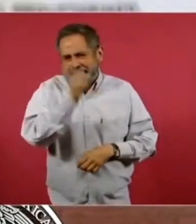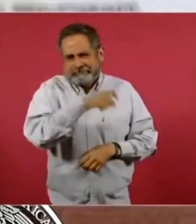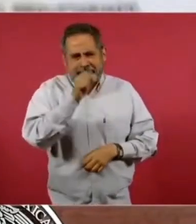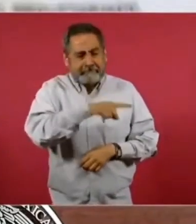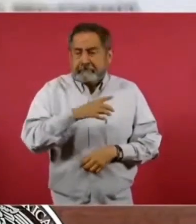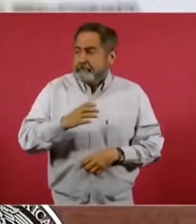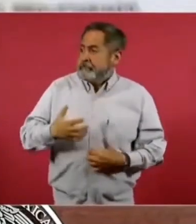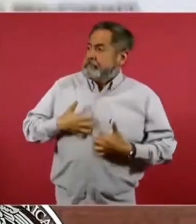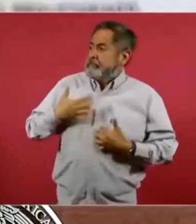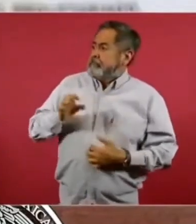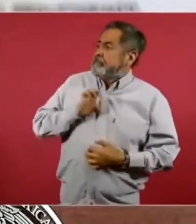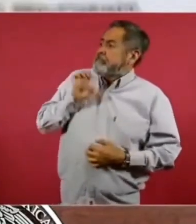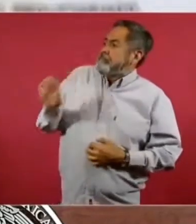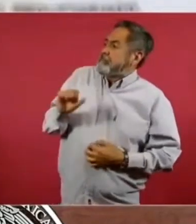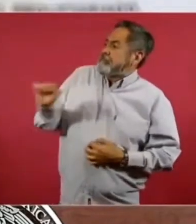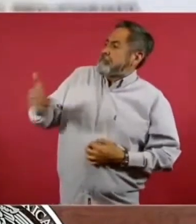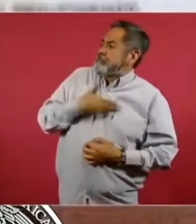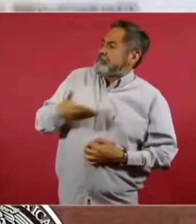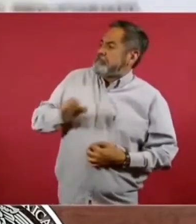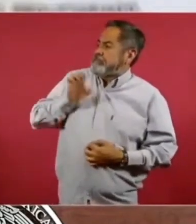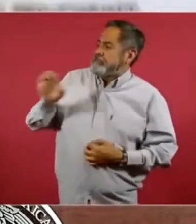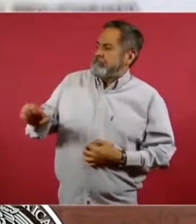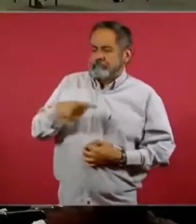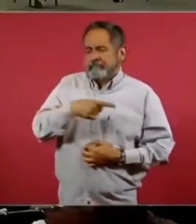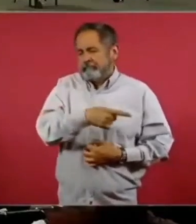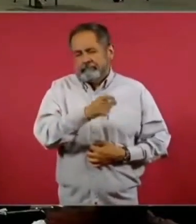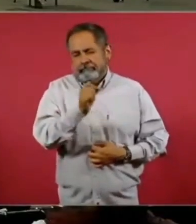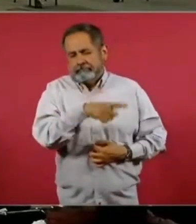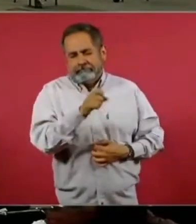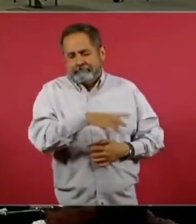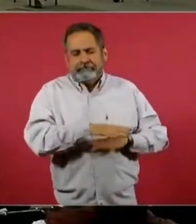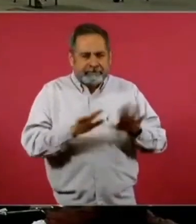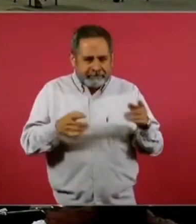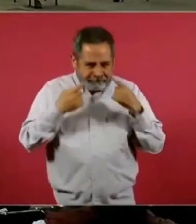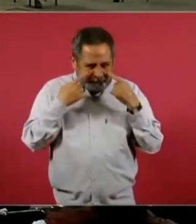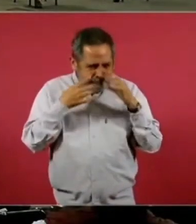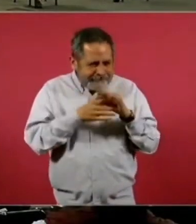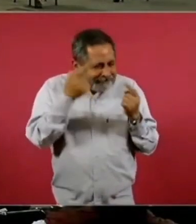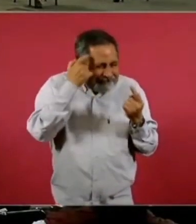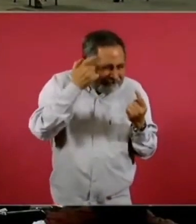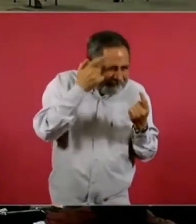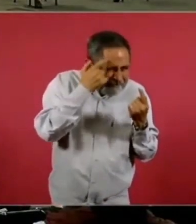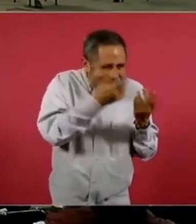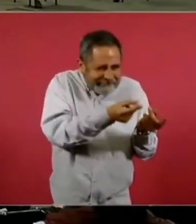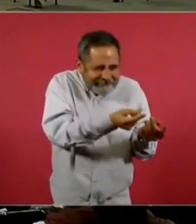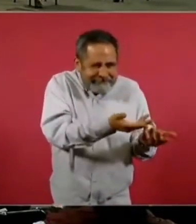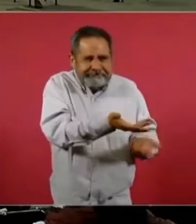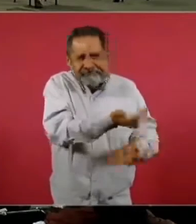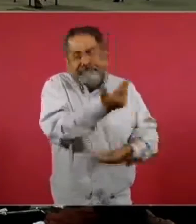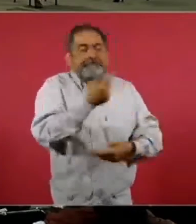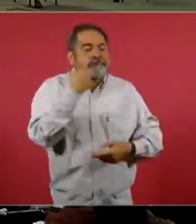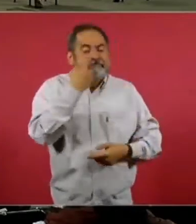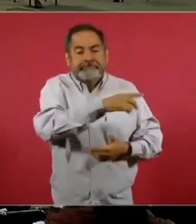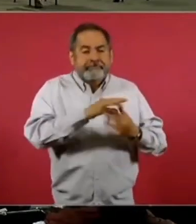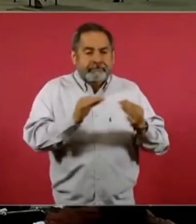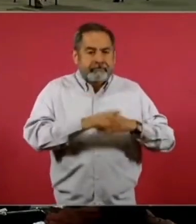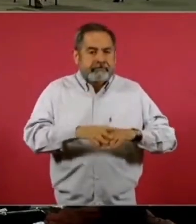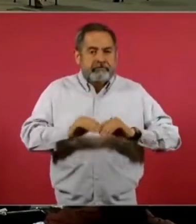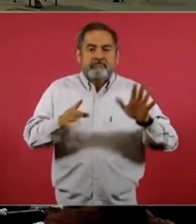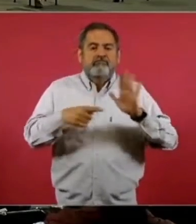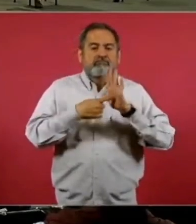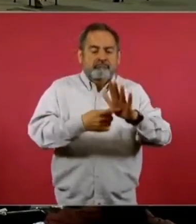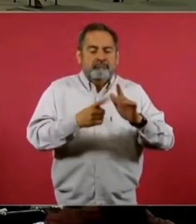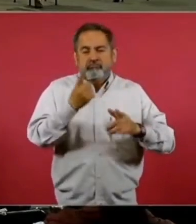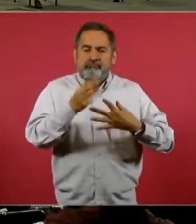más acérrimos del presidente, pero pues ya, o sea, échenle un poquito más de coco. Y miren, aquí destacar